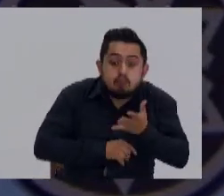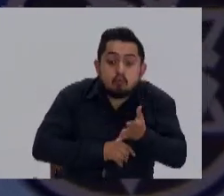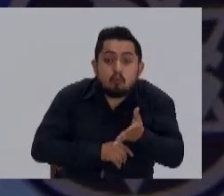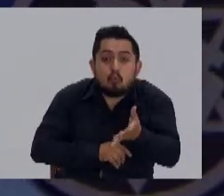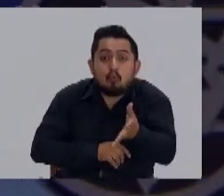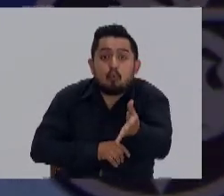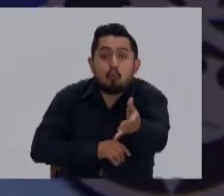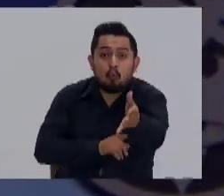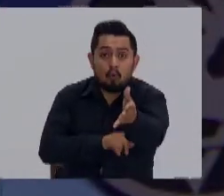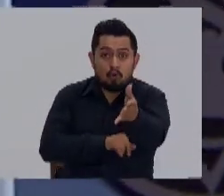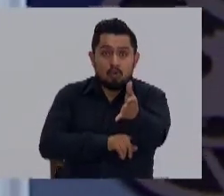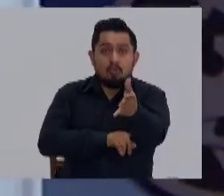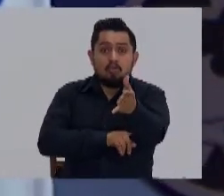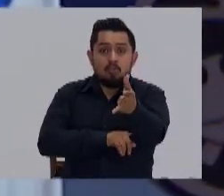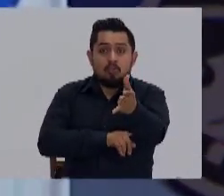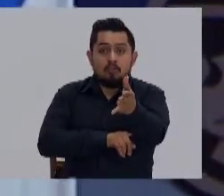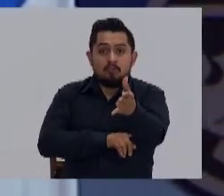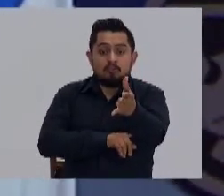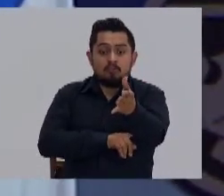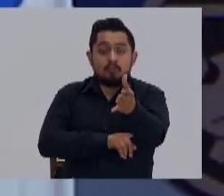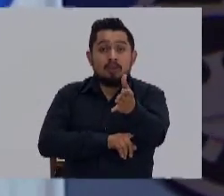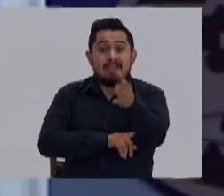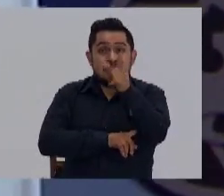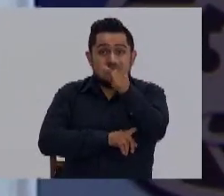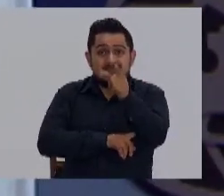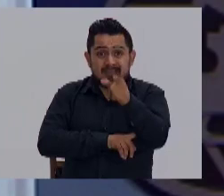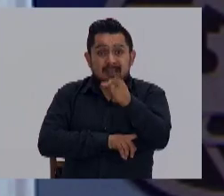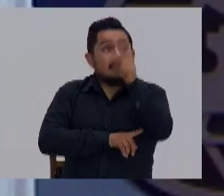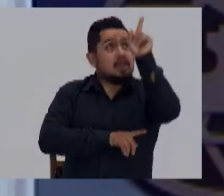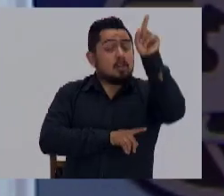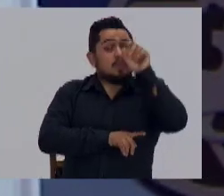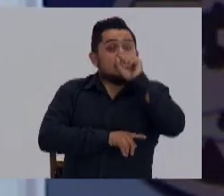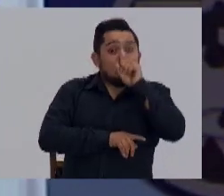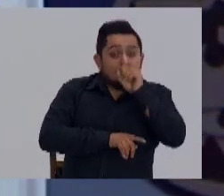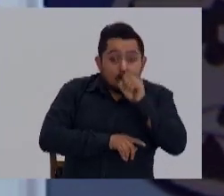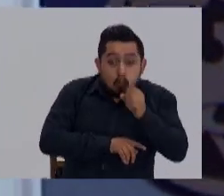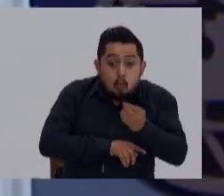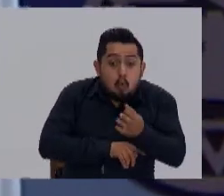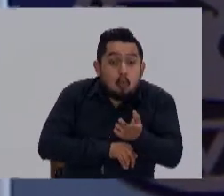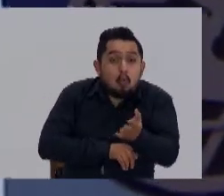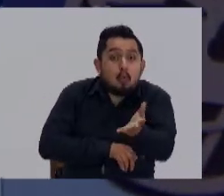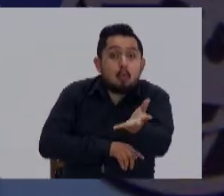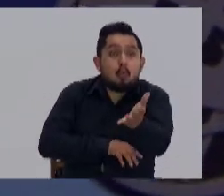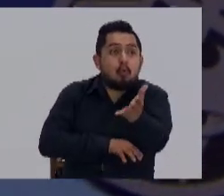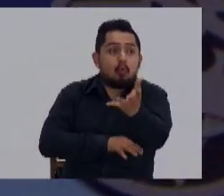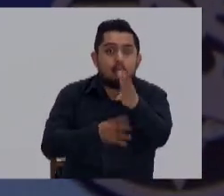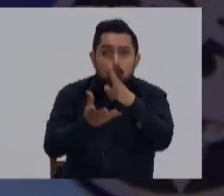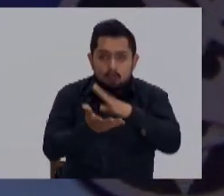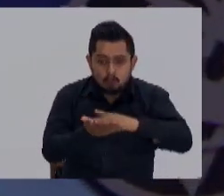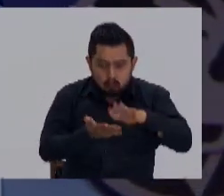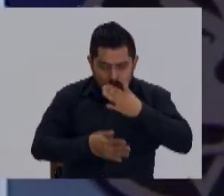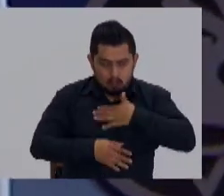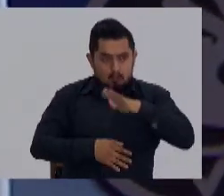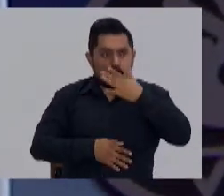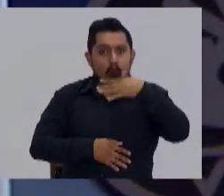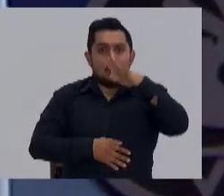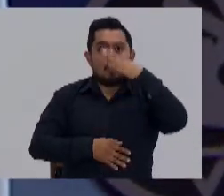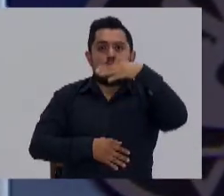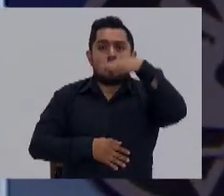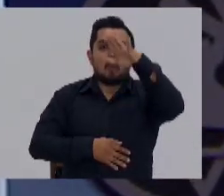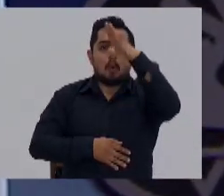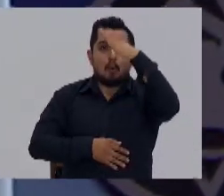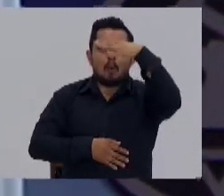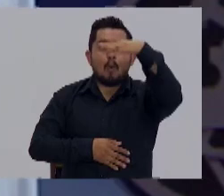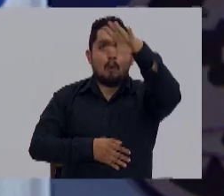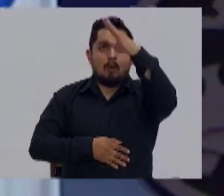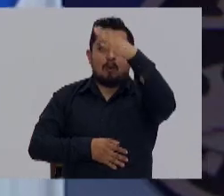el soplo divino, Dios viene, sopla, crea aquel alma, el cual